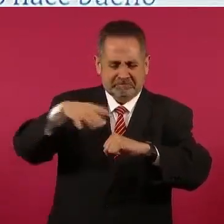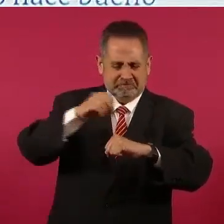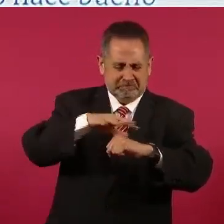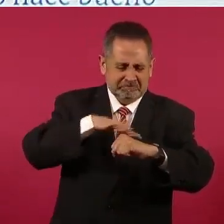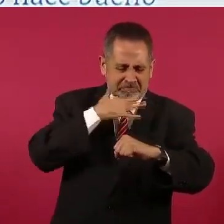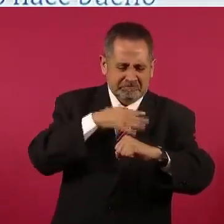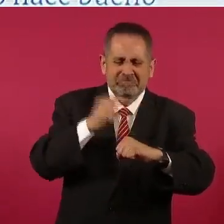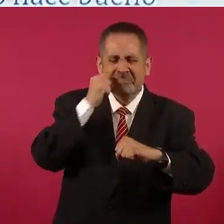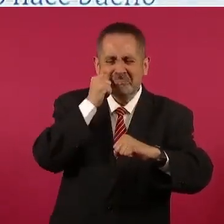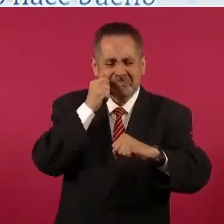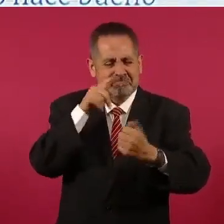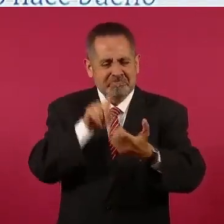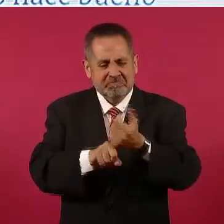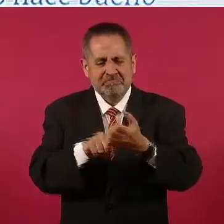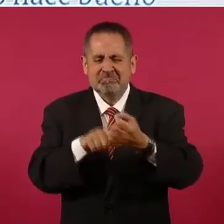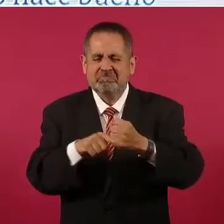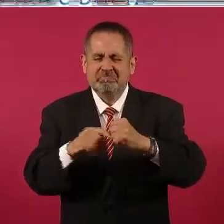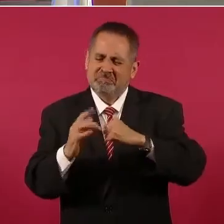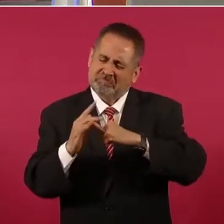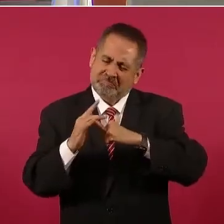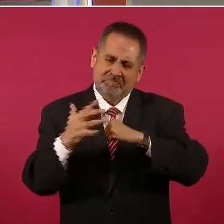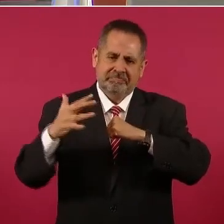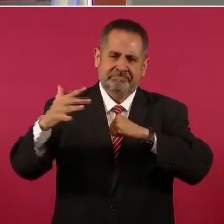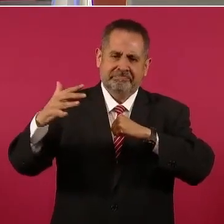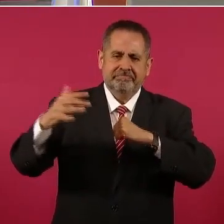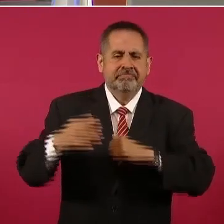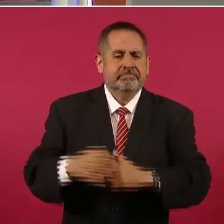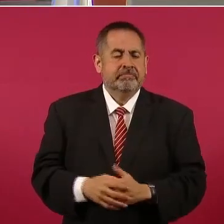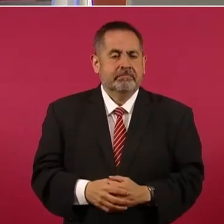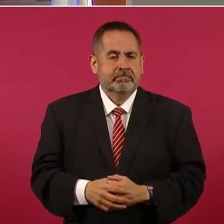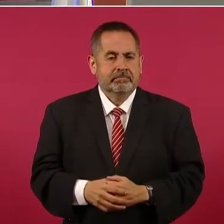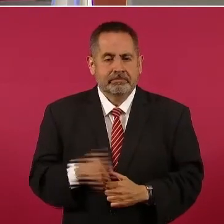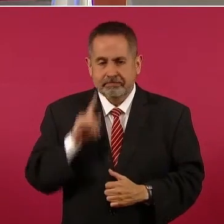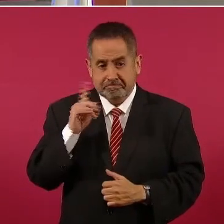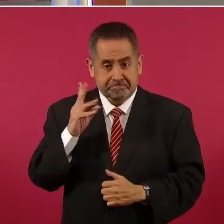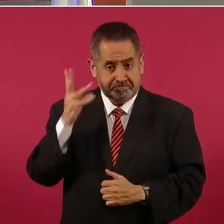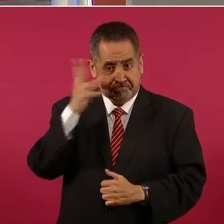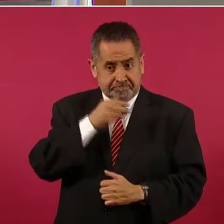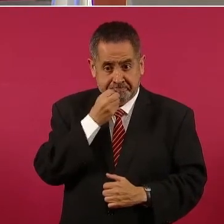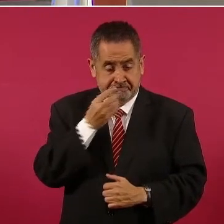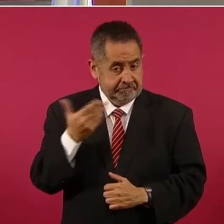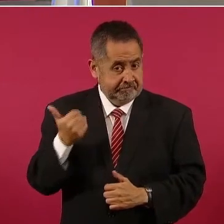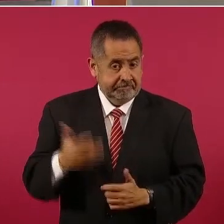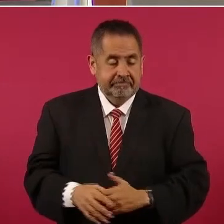manche el cieno. Es bellísimo, ¿no?